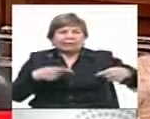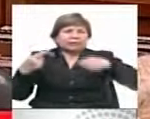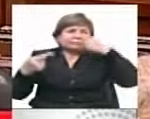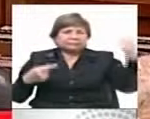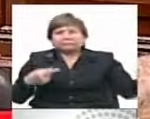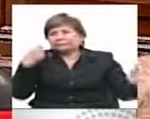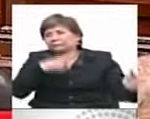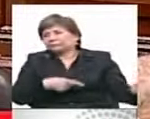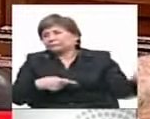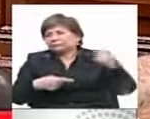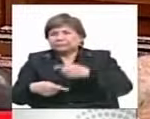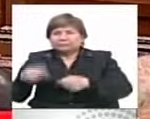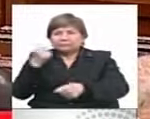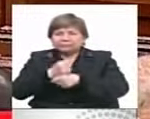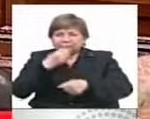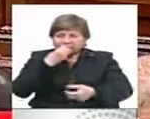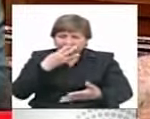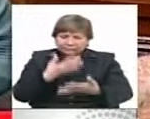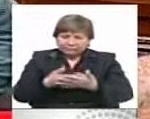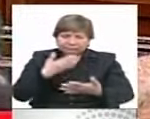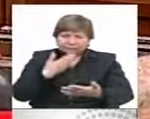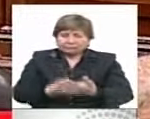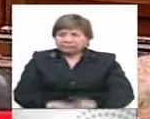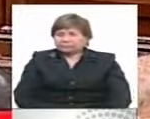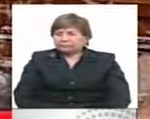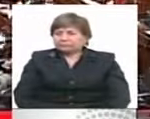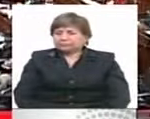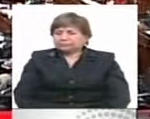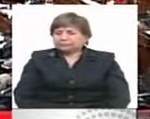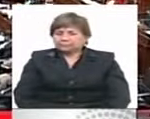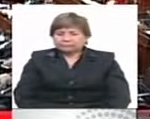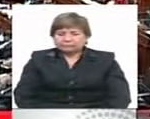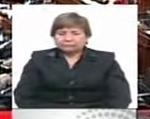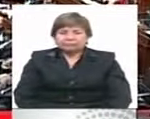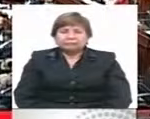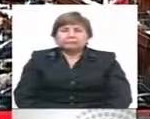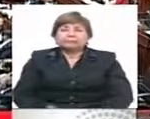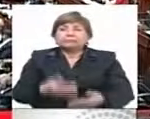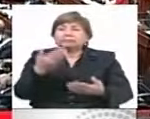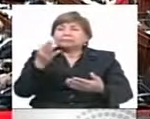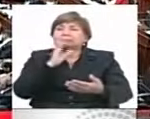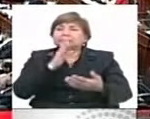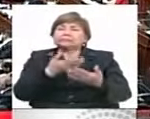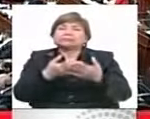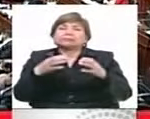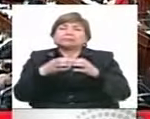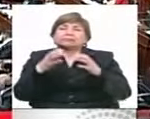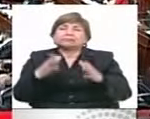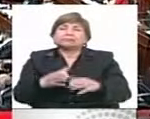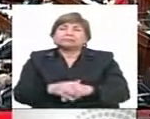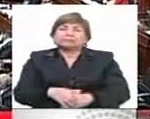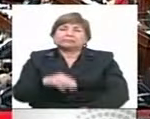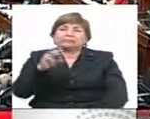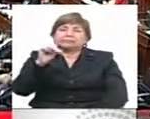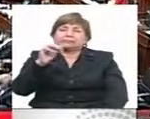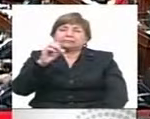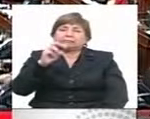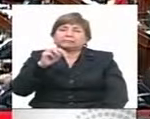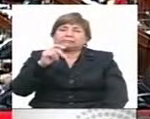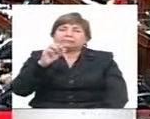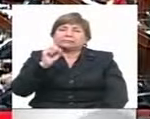frente y trabajen en el bien del Perú. Muchísimas gracias. Gracias. Tiene la palabra la congresista Montesa